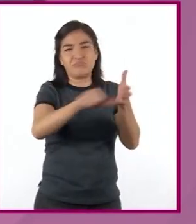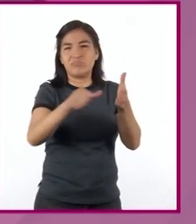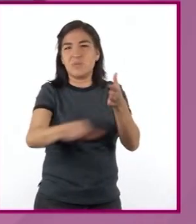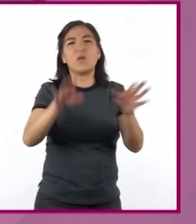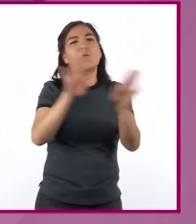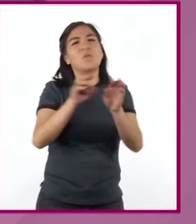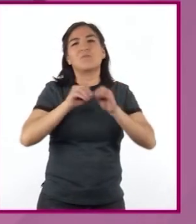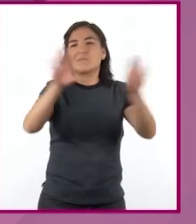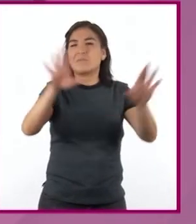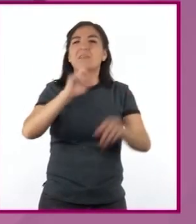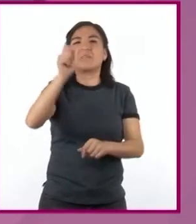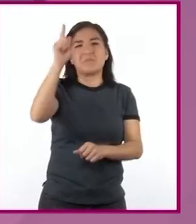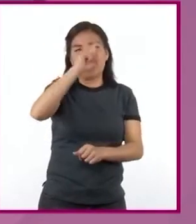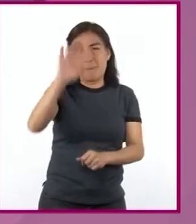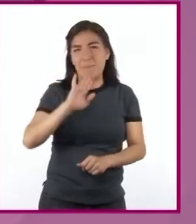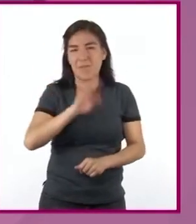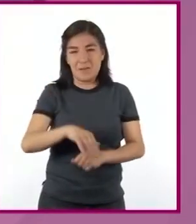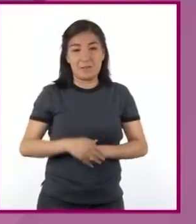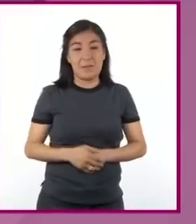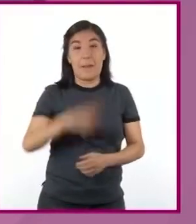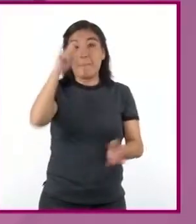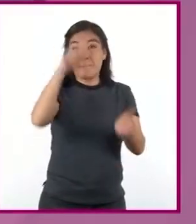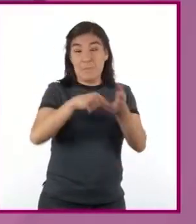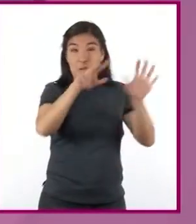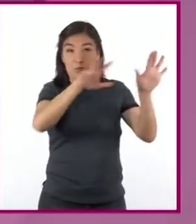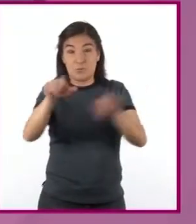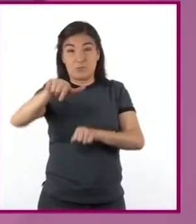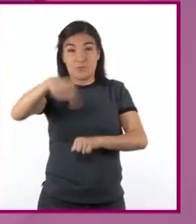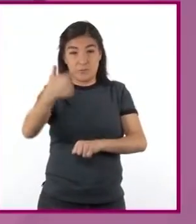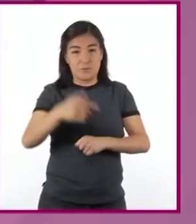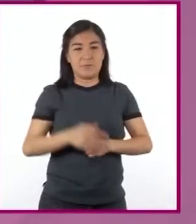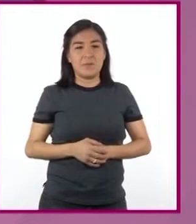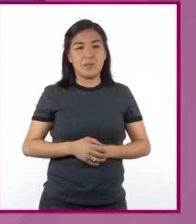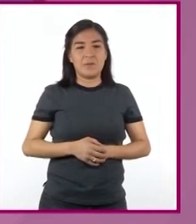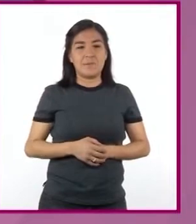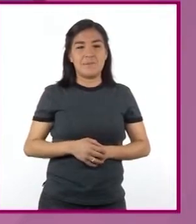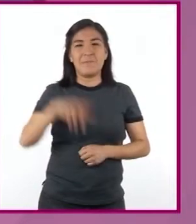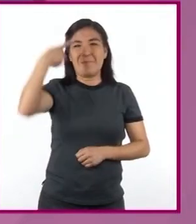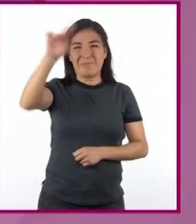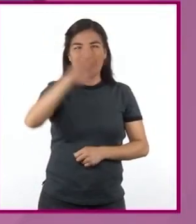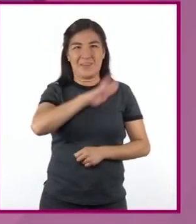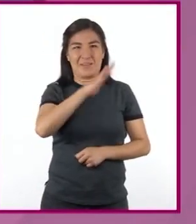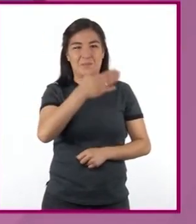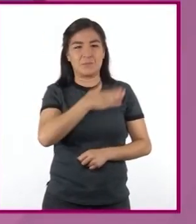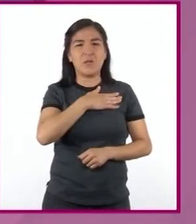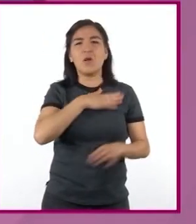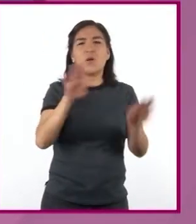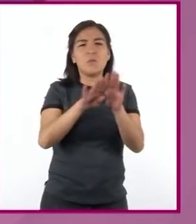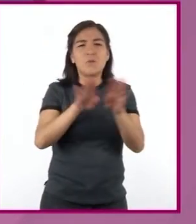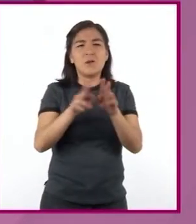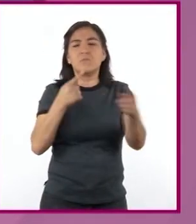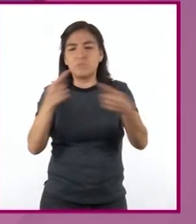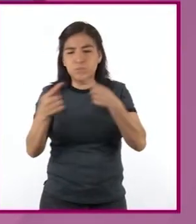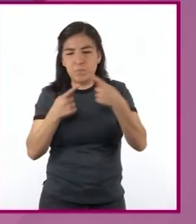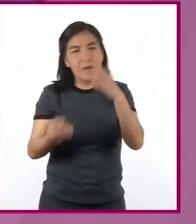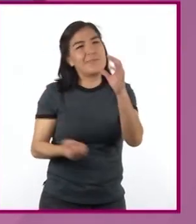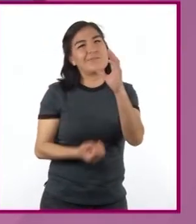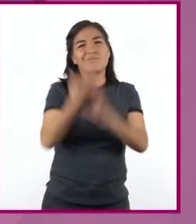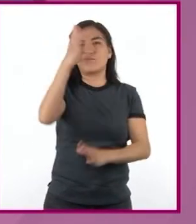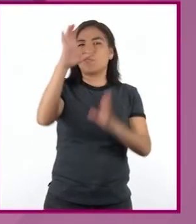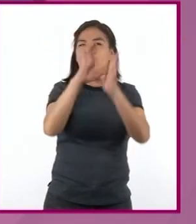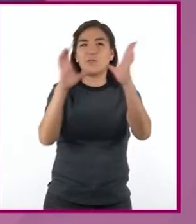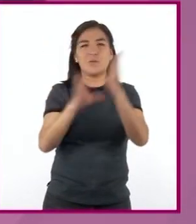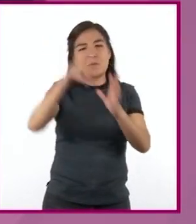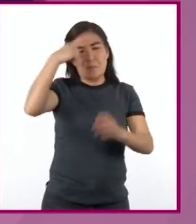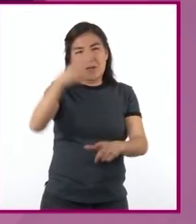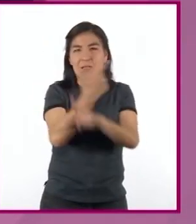subversivos. En 1812, las Cortes de Cádiz en España elaboraron una nueva constitución liberal que